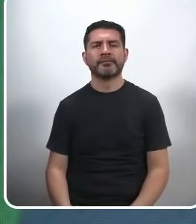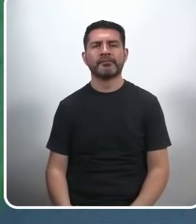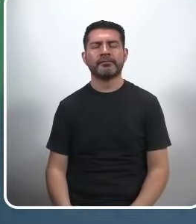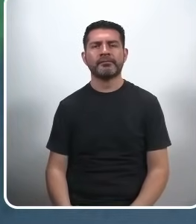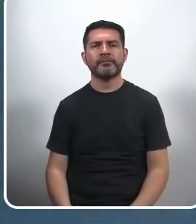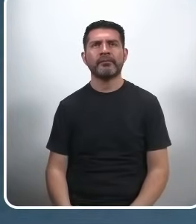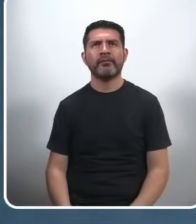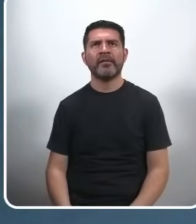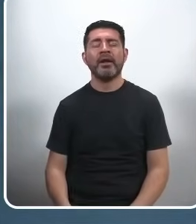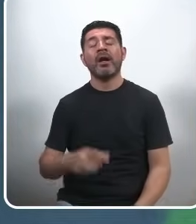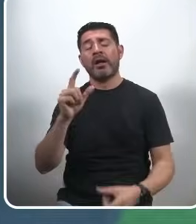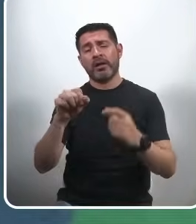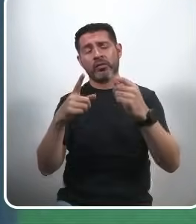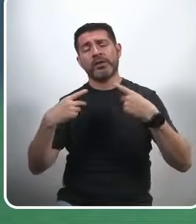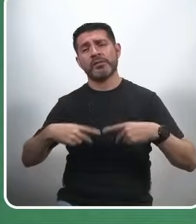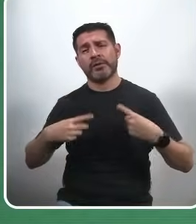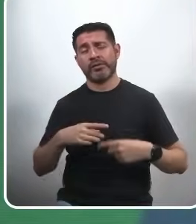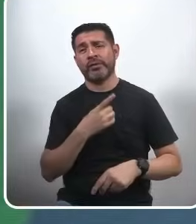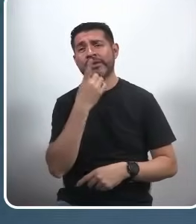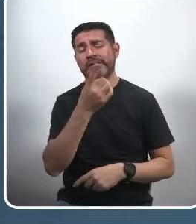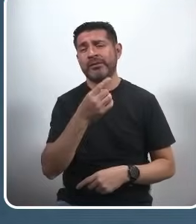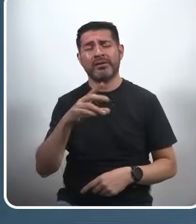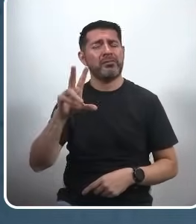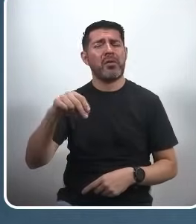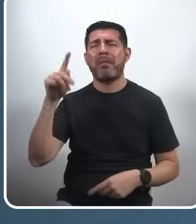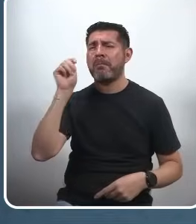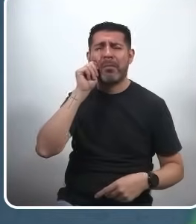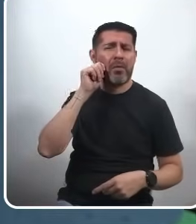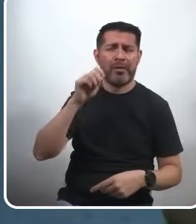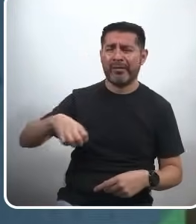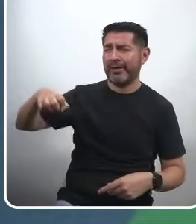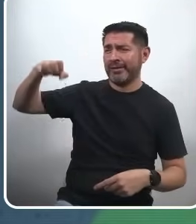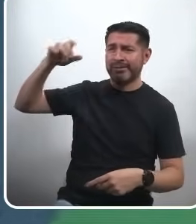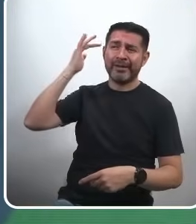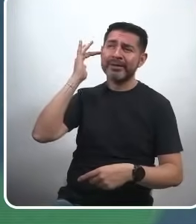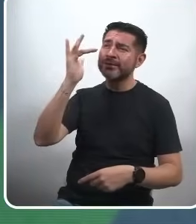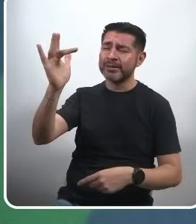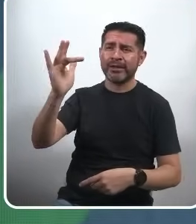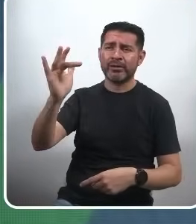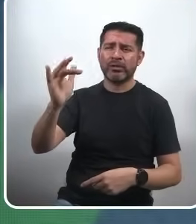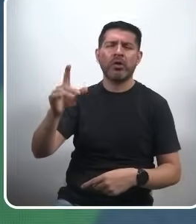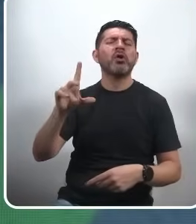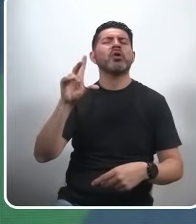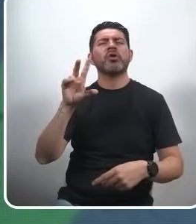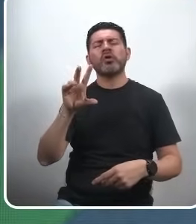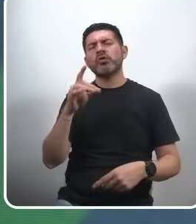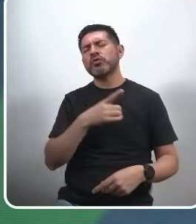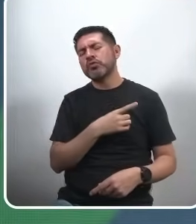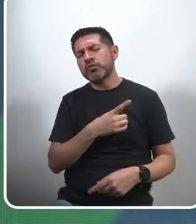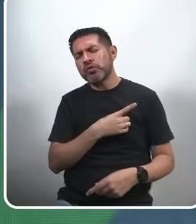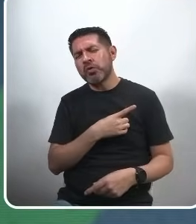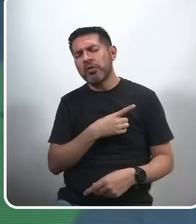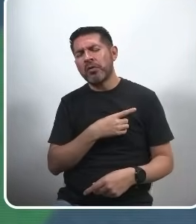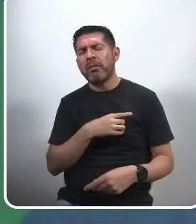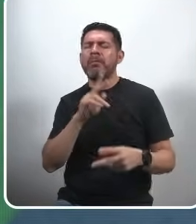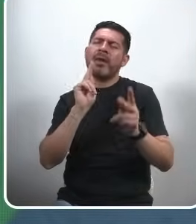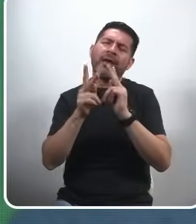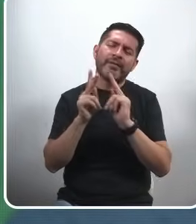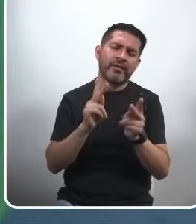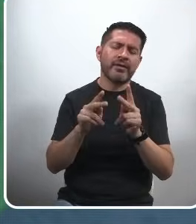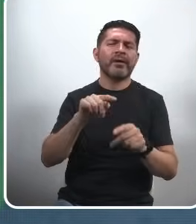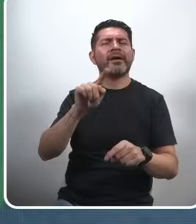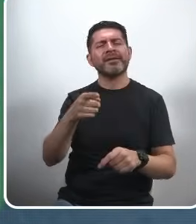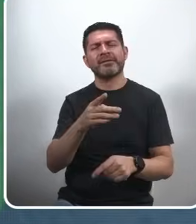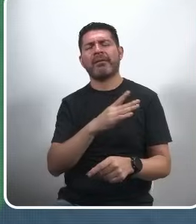Y luego hay gente que dice, no es necesario crecer en santidad. Solo hay que aprender a llevarnos bien. Mientras te lleves bien con todos, no importa realmente